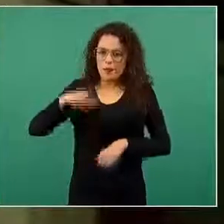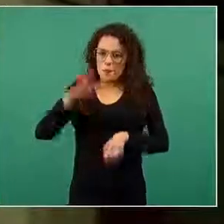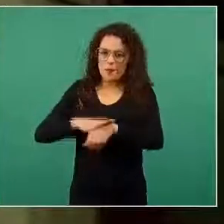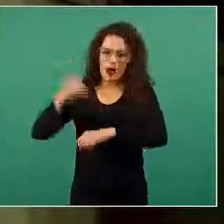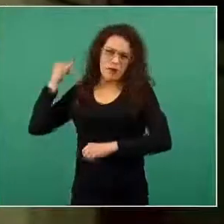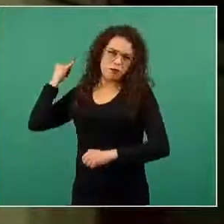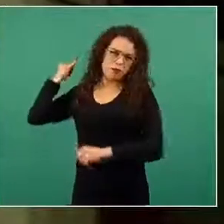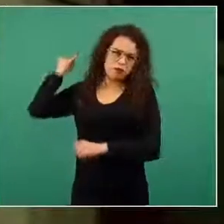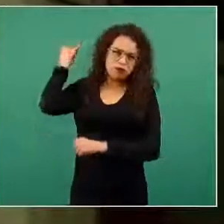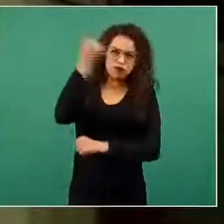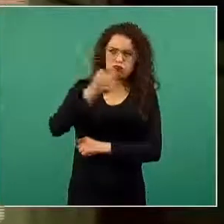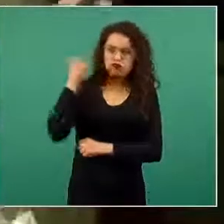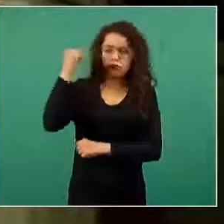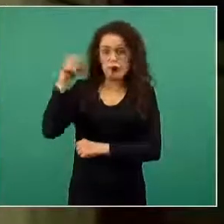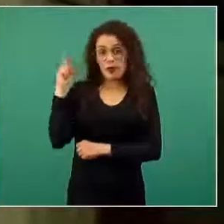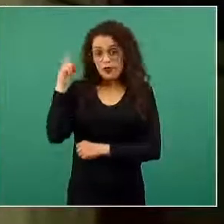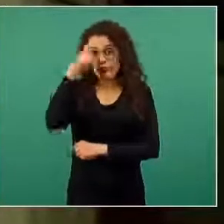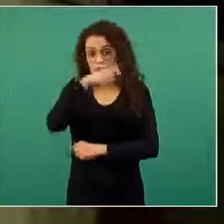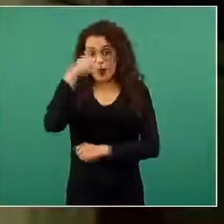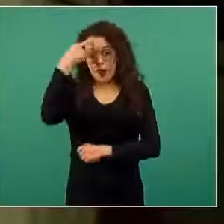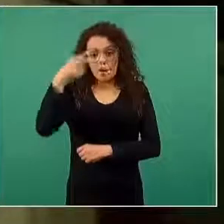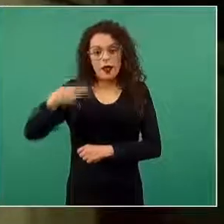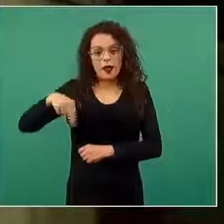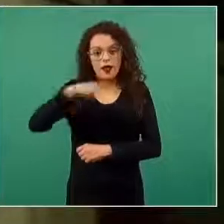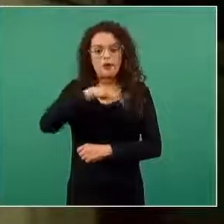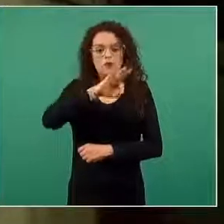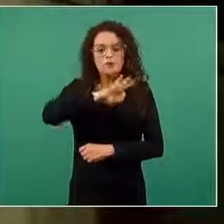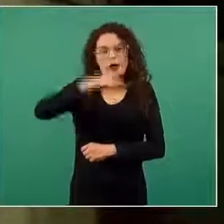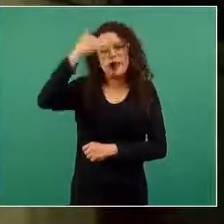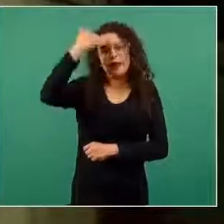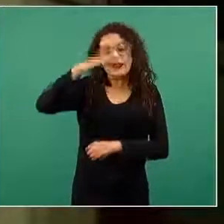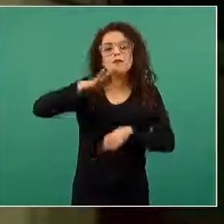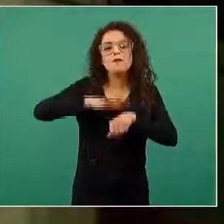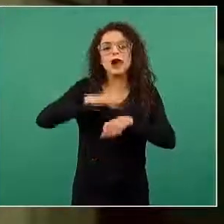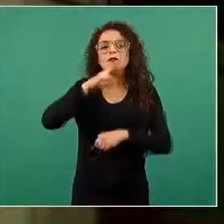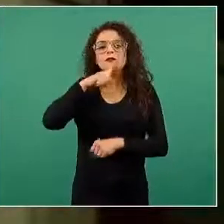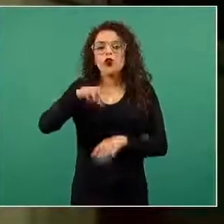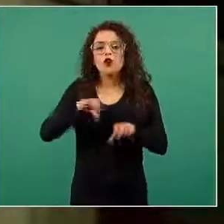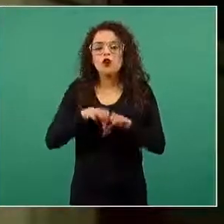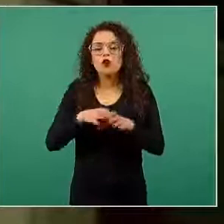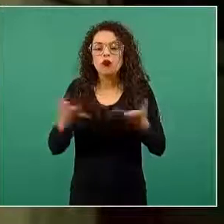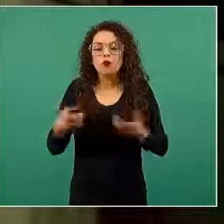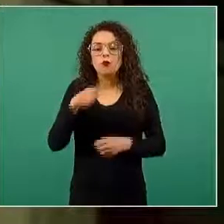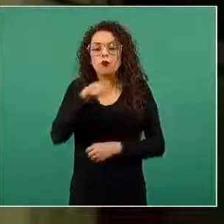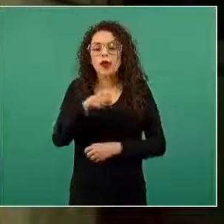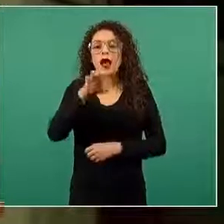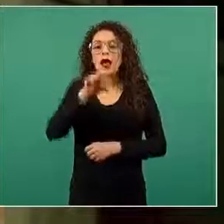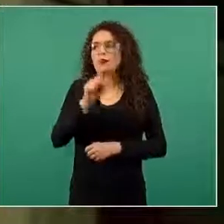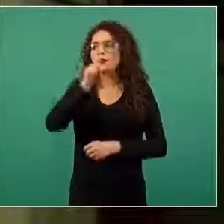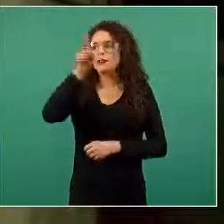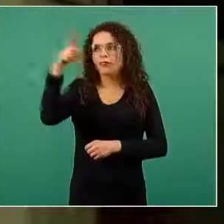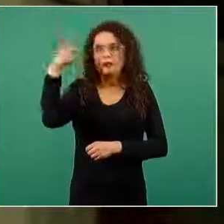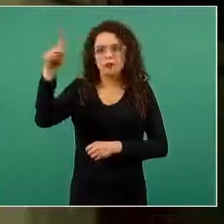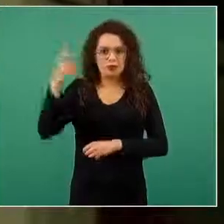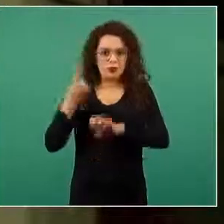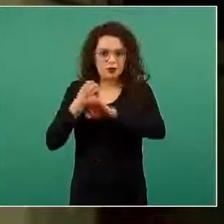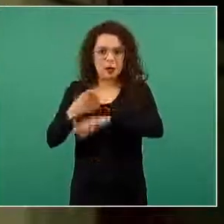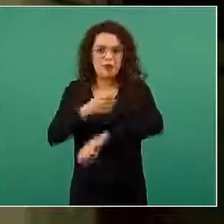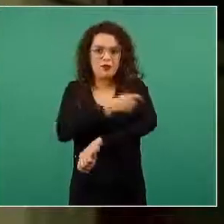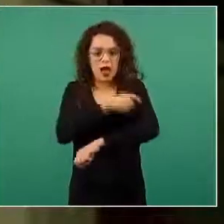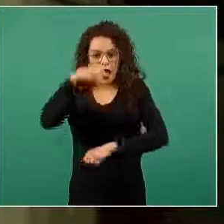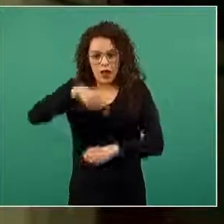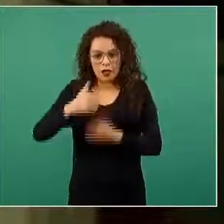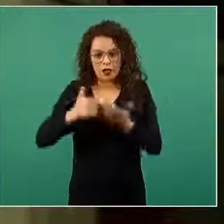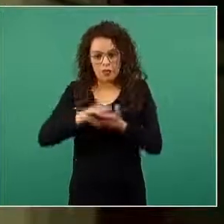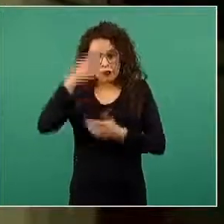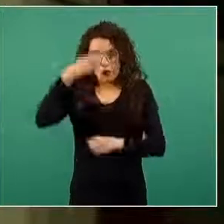más difíciles, para que pudiéramos tener una perspectiva mejor de cómo es la vacunación ahí, podamos entenderlo aquí en la Ciudad